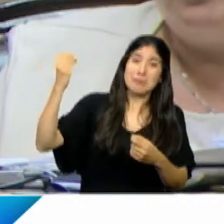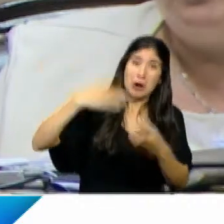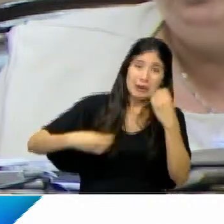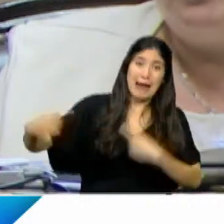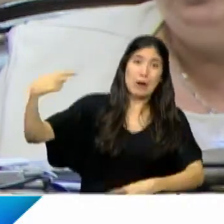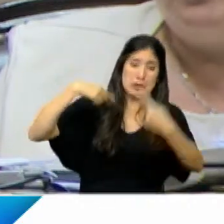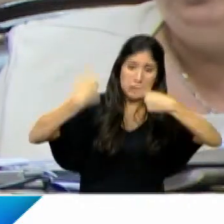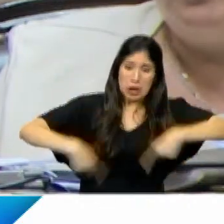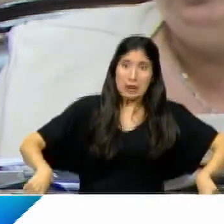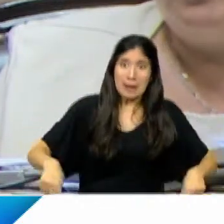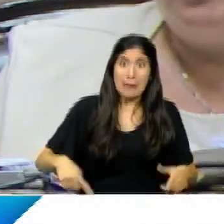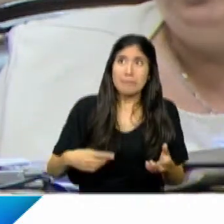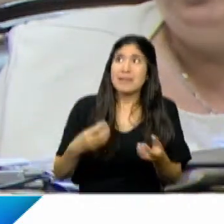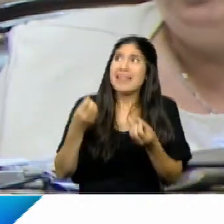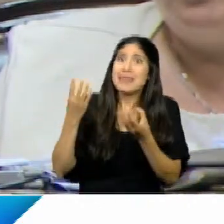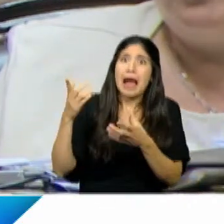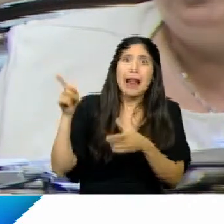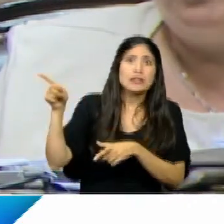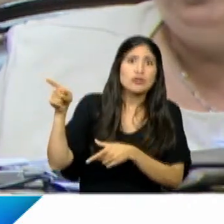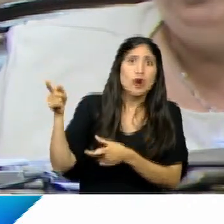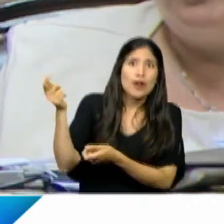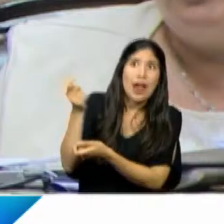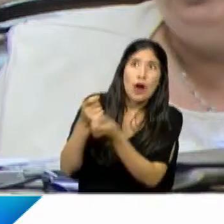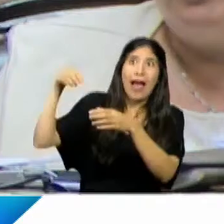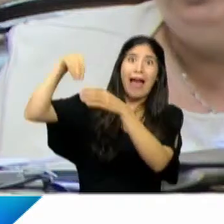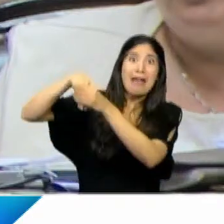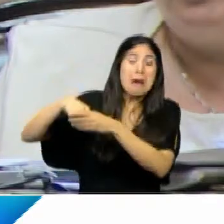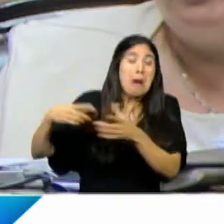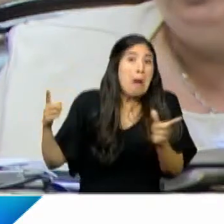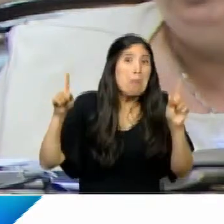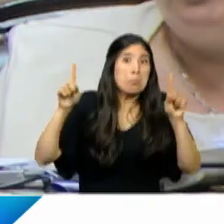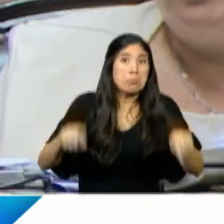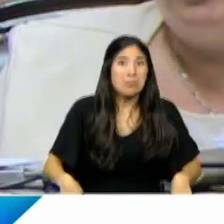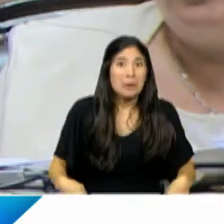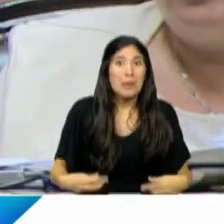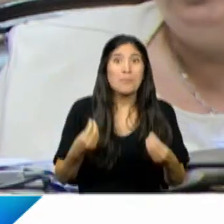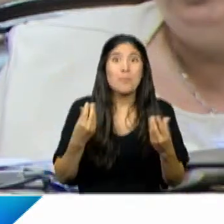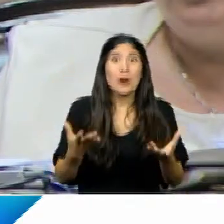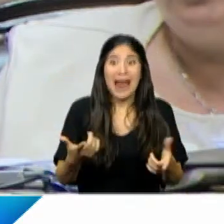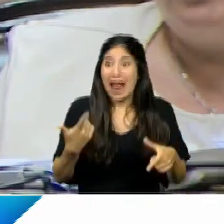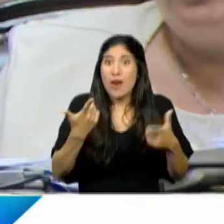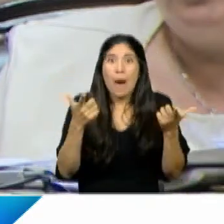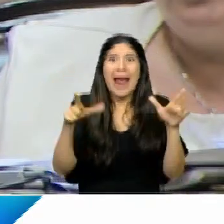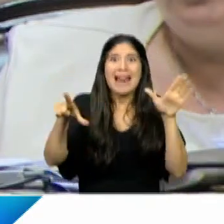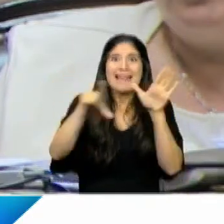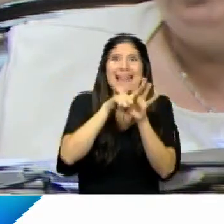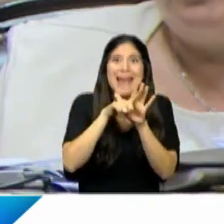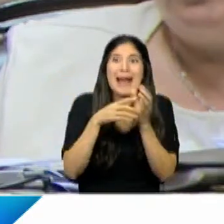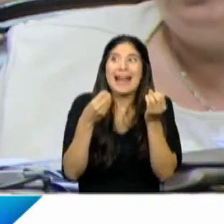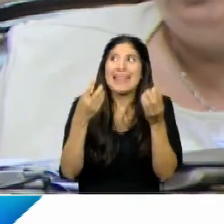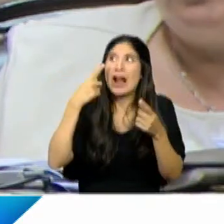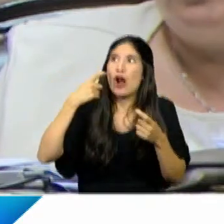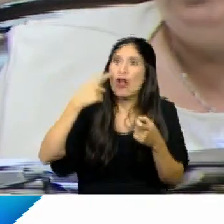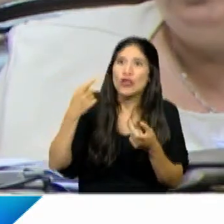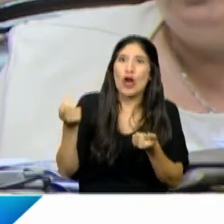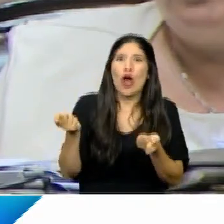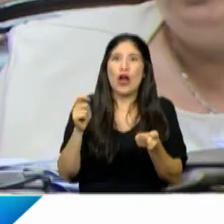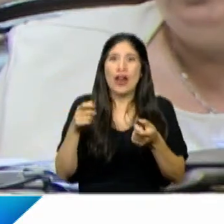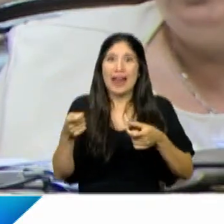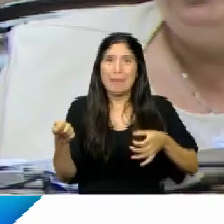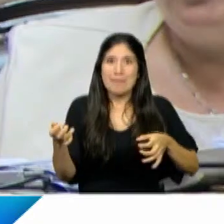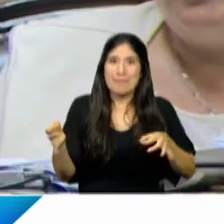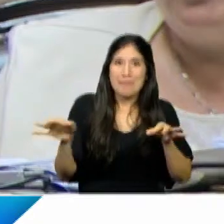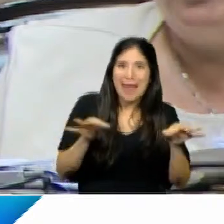No sabemos cómo opera la negociación dentro del ámbito ejecutivo y no sabemos porque ni siquiera tenemos una ley que controle y regule